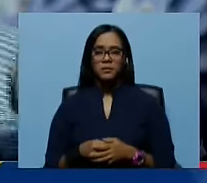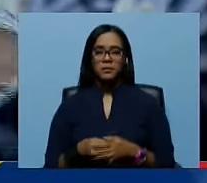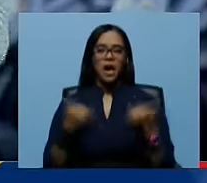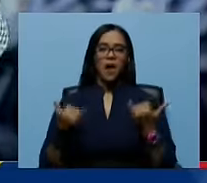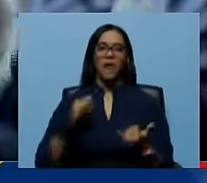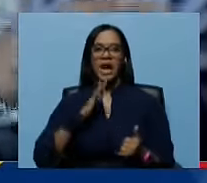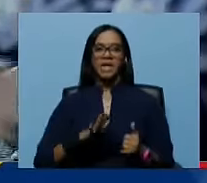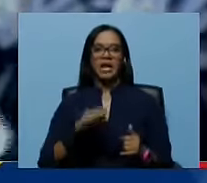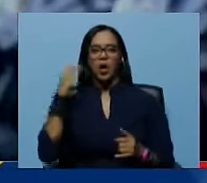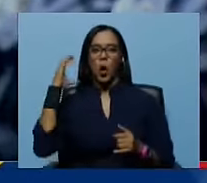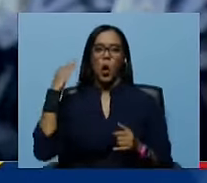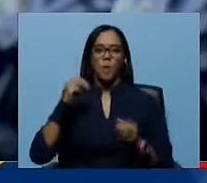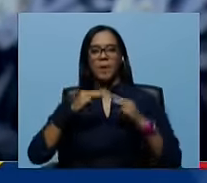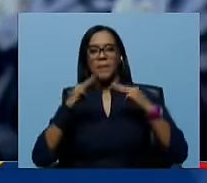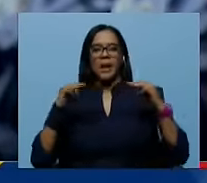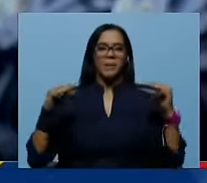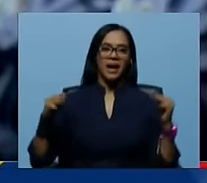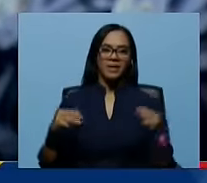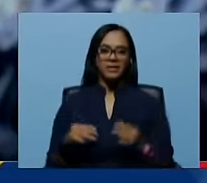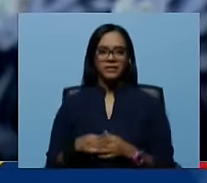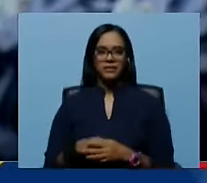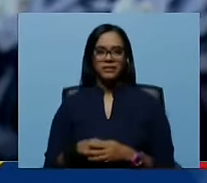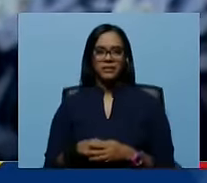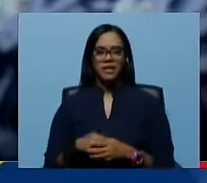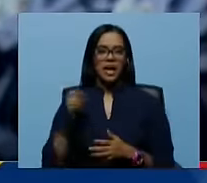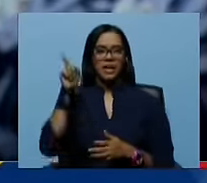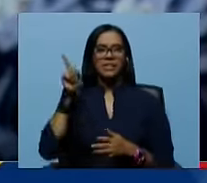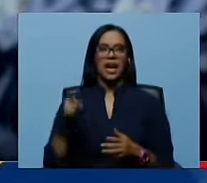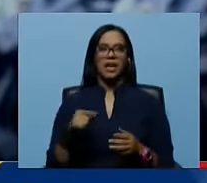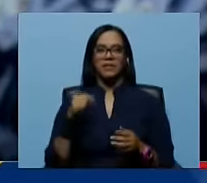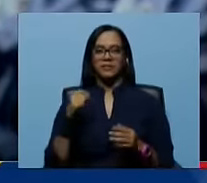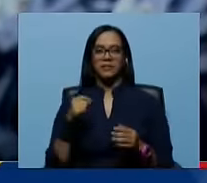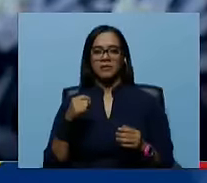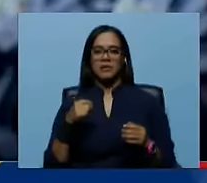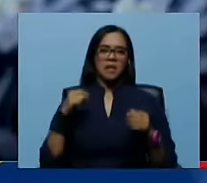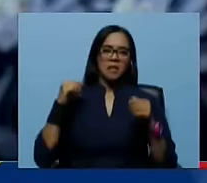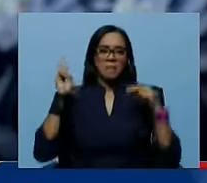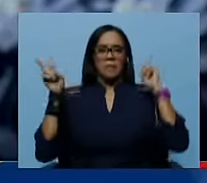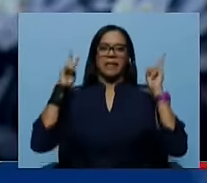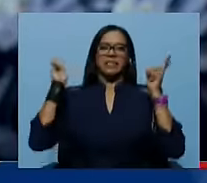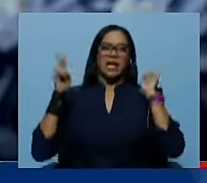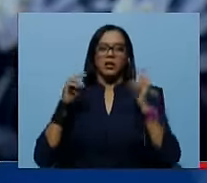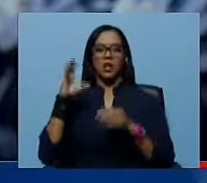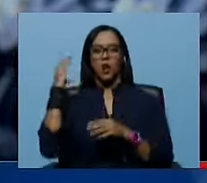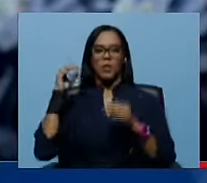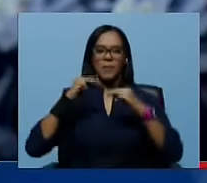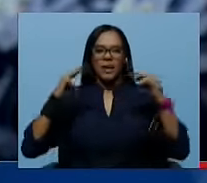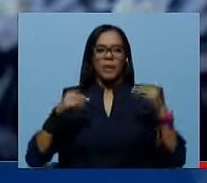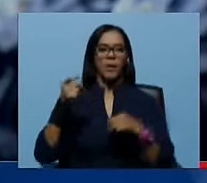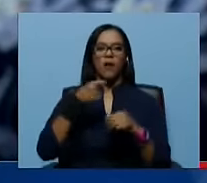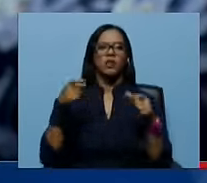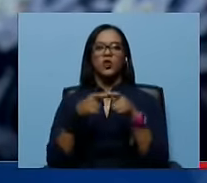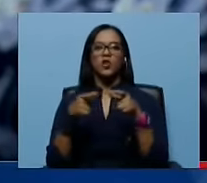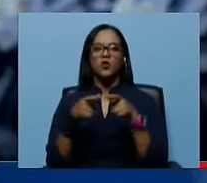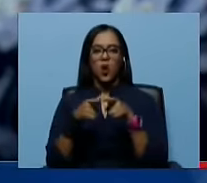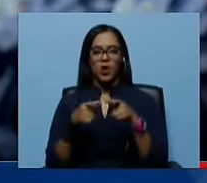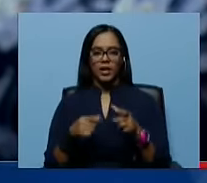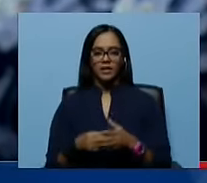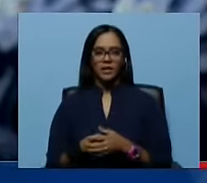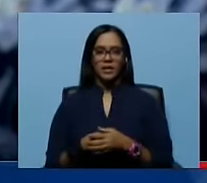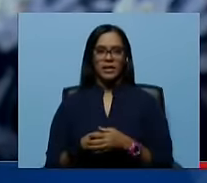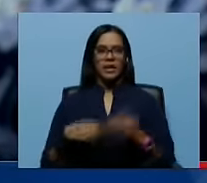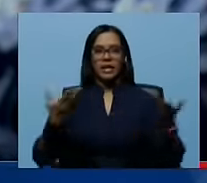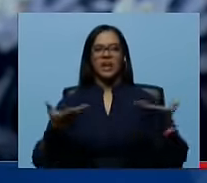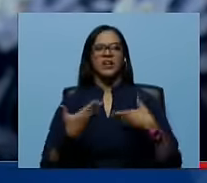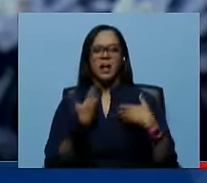Ahora anda entre Colombia y Panamá. Allá, dando vueltas entre Colombia y Panamá, buscando reuniones. Que los reciba